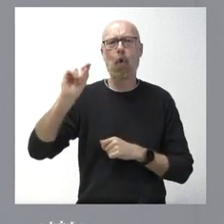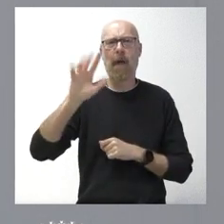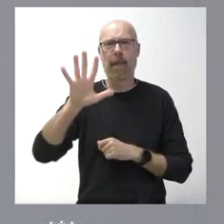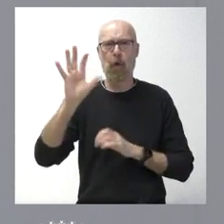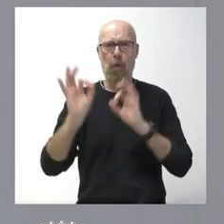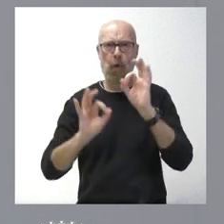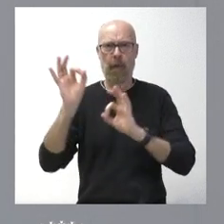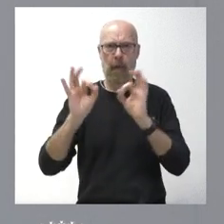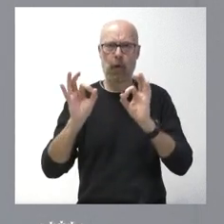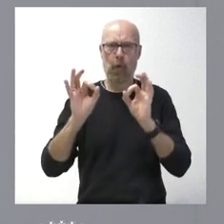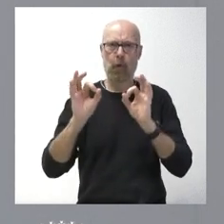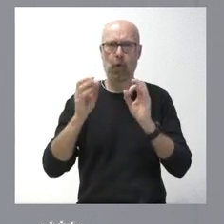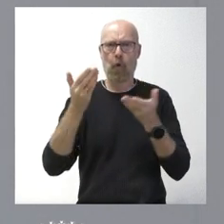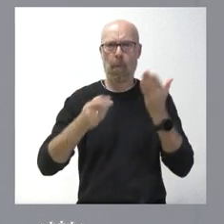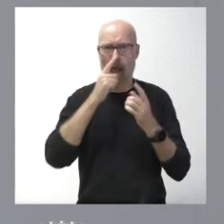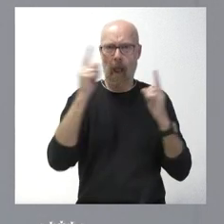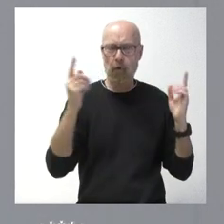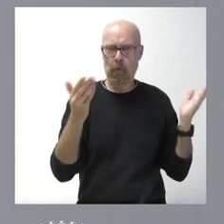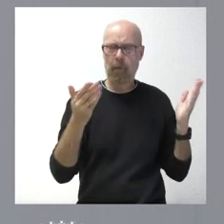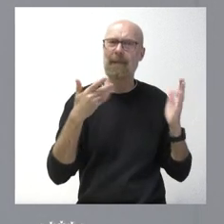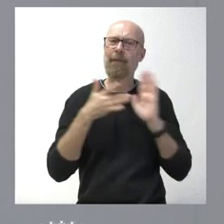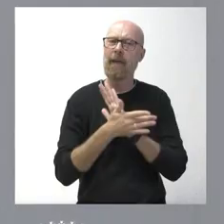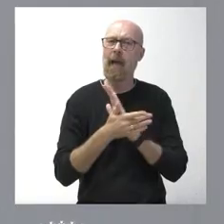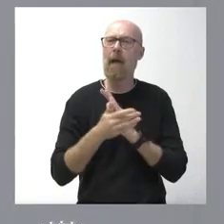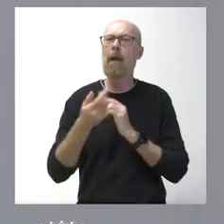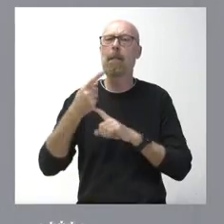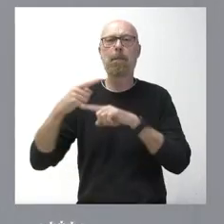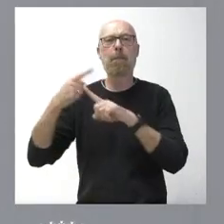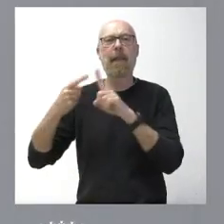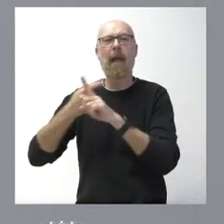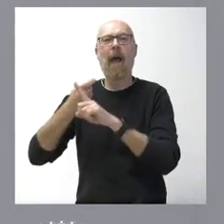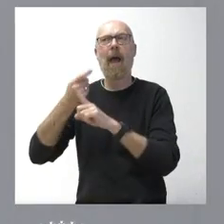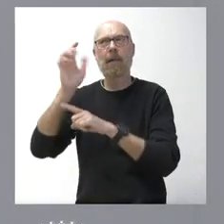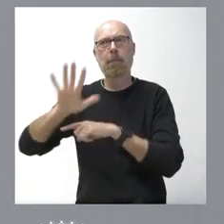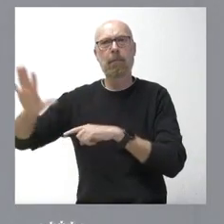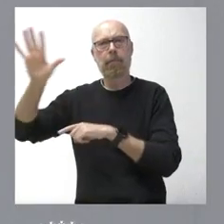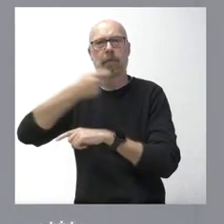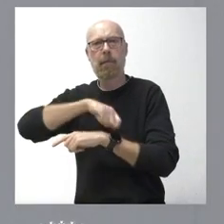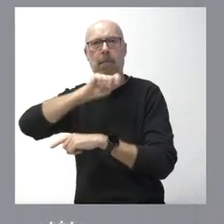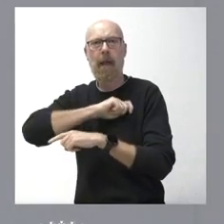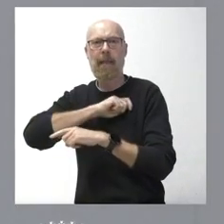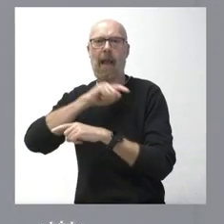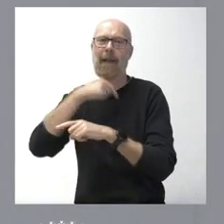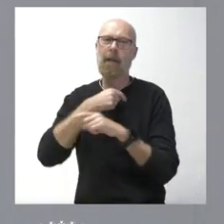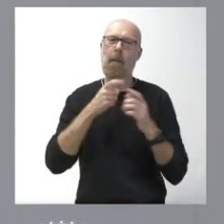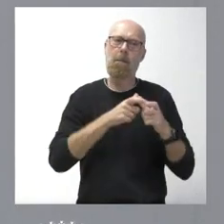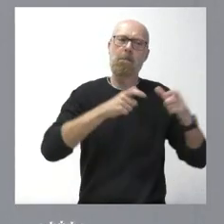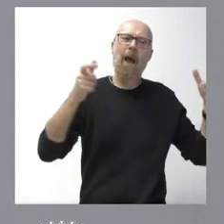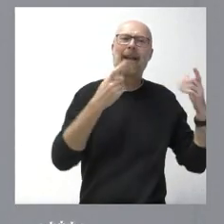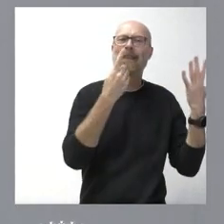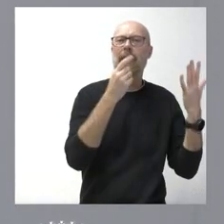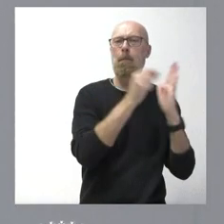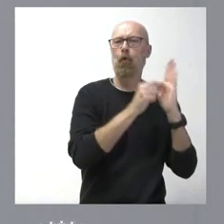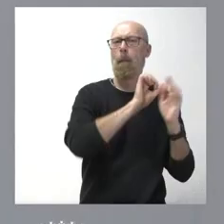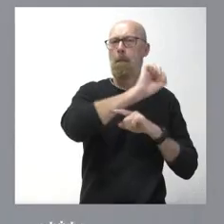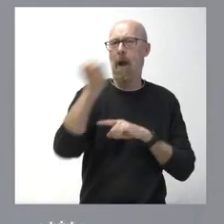interanuales es una subida seis veces superior a la media nacional castello está creciendo seis veces más que España en la creación de empresas Y en segundo lugar en